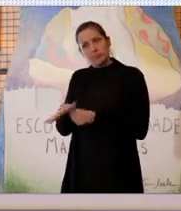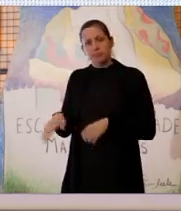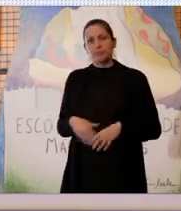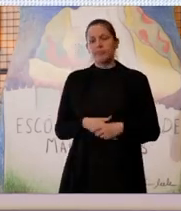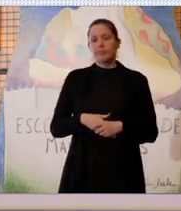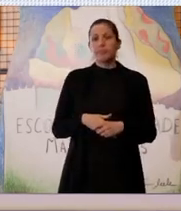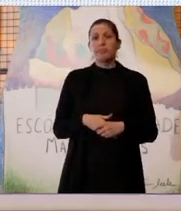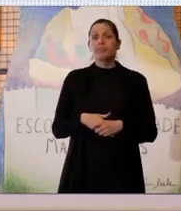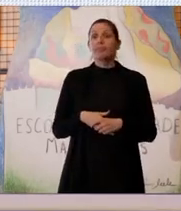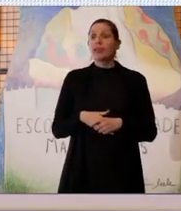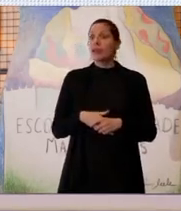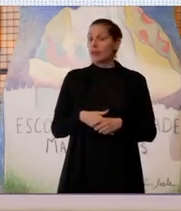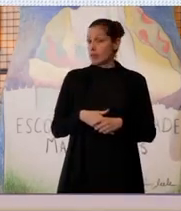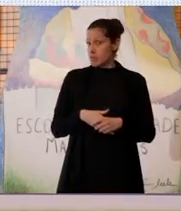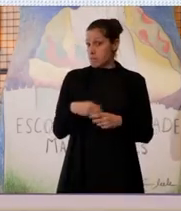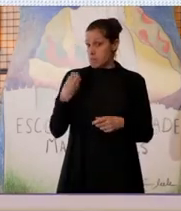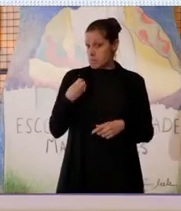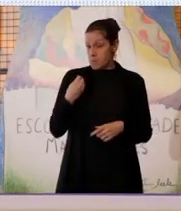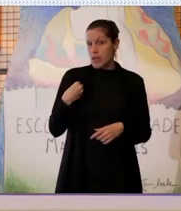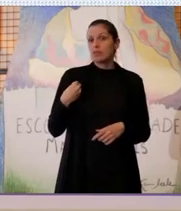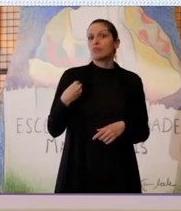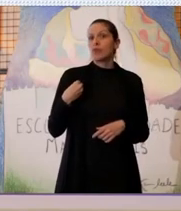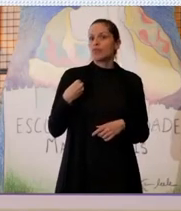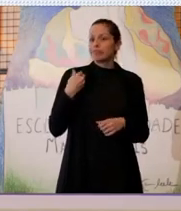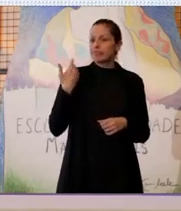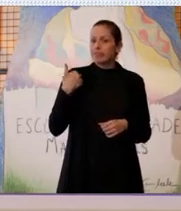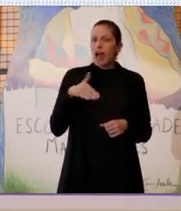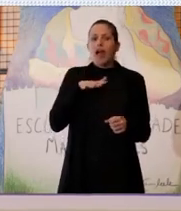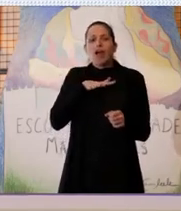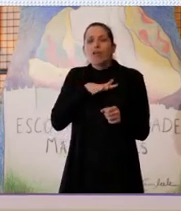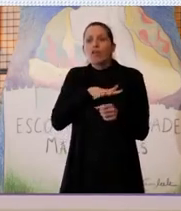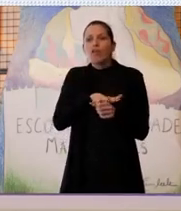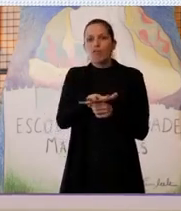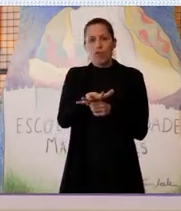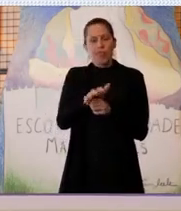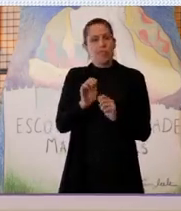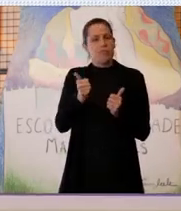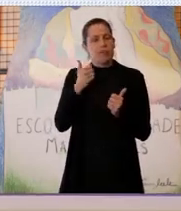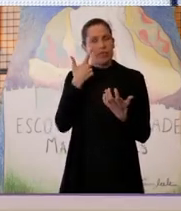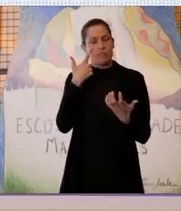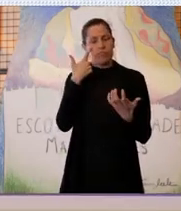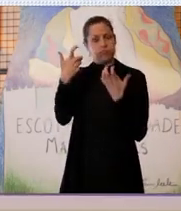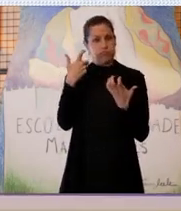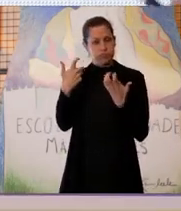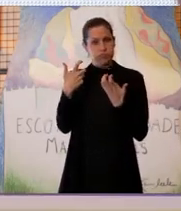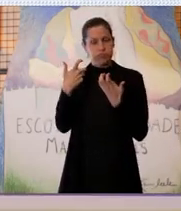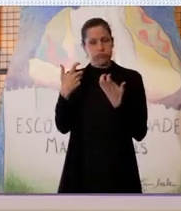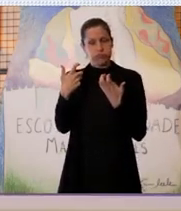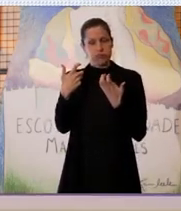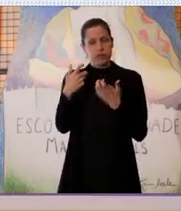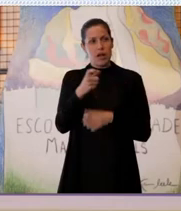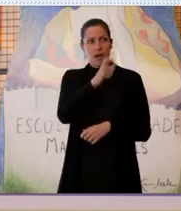cuando esas influencias son notorias Quienes no